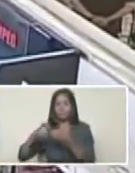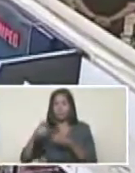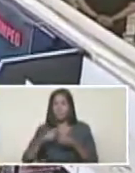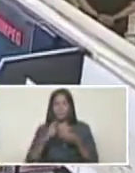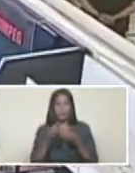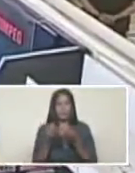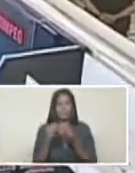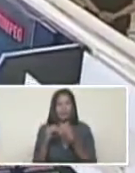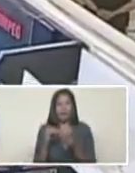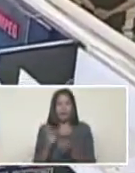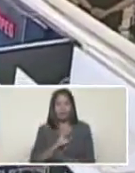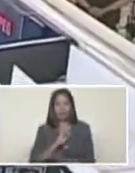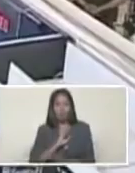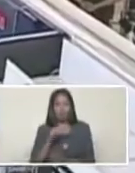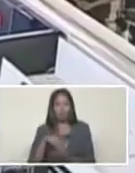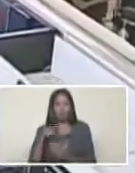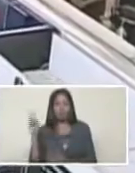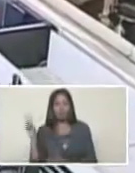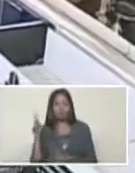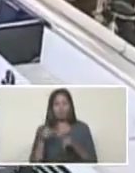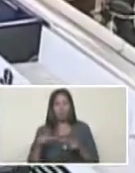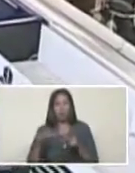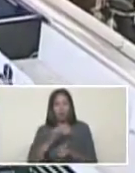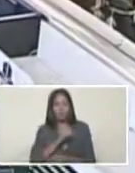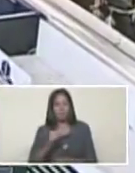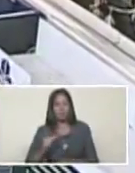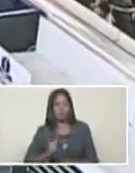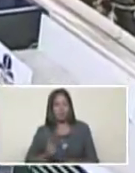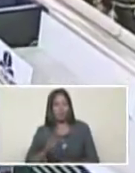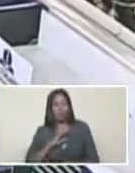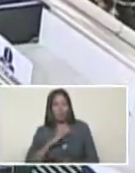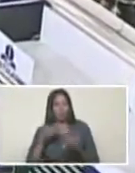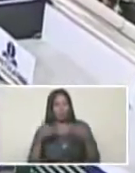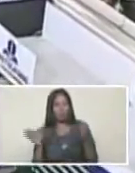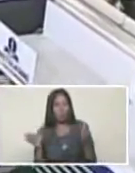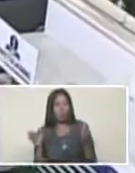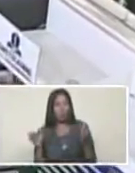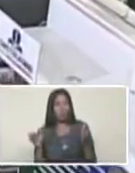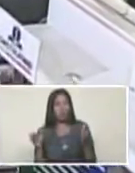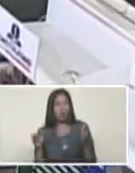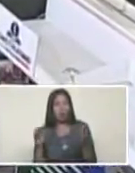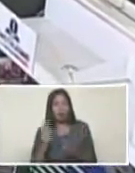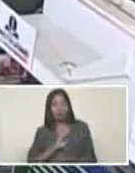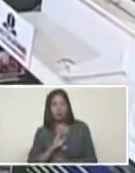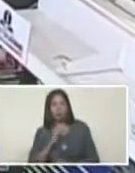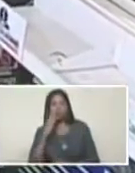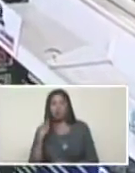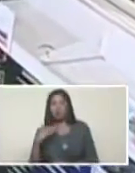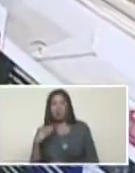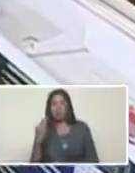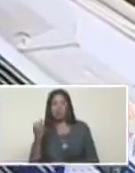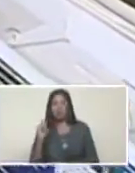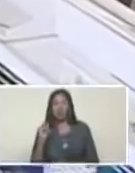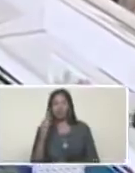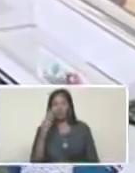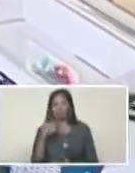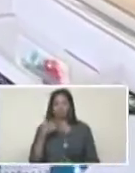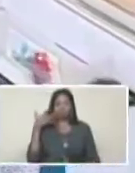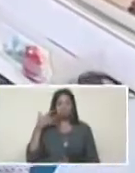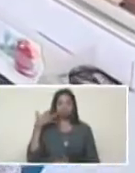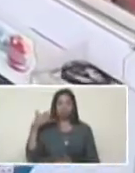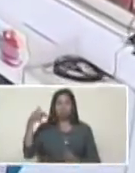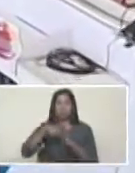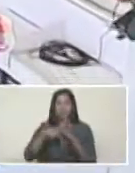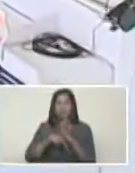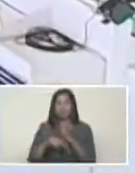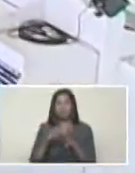a lo interno. Correcto. Con sectores privados, con sectores públicos, con la inventiva de estos jóvenes que yo los admiro profundamente